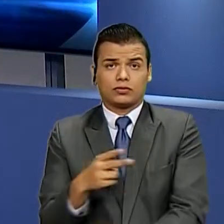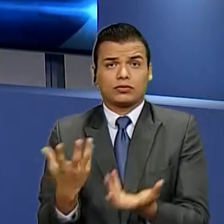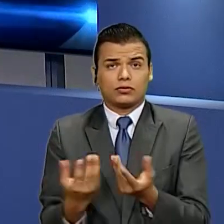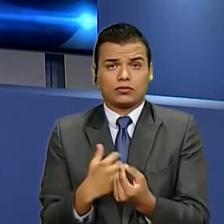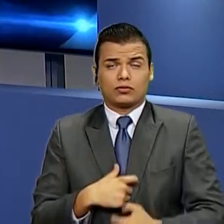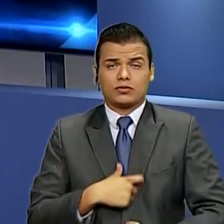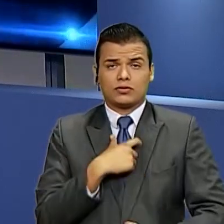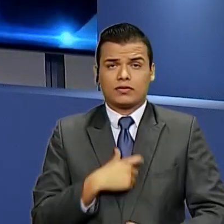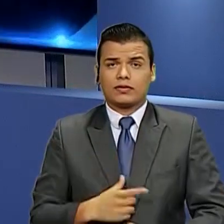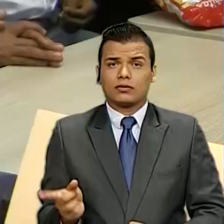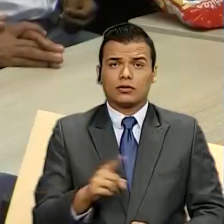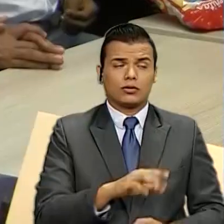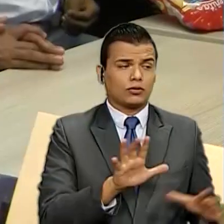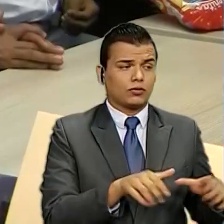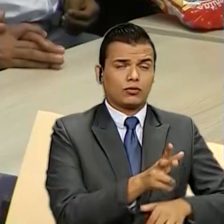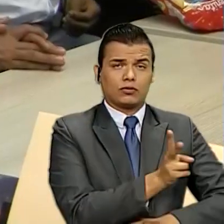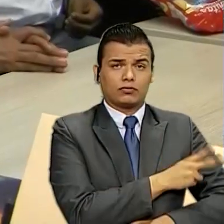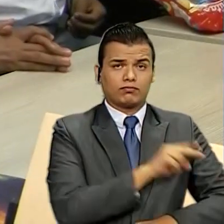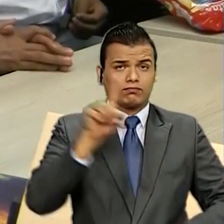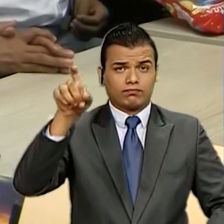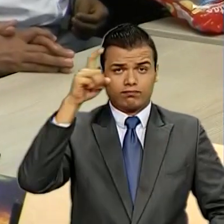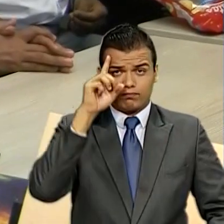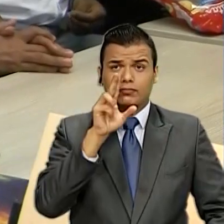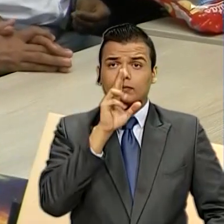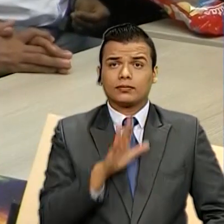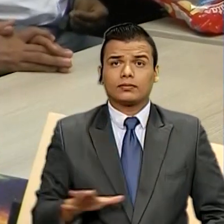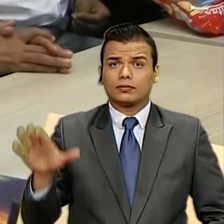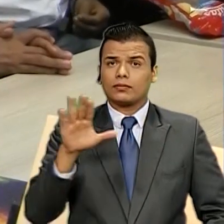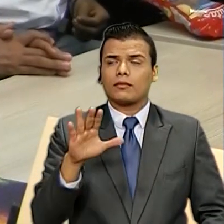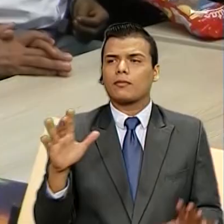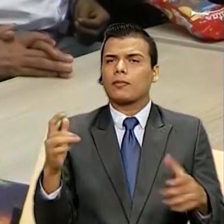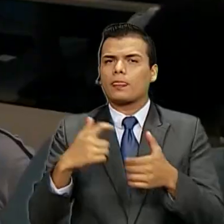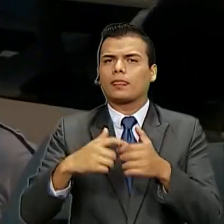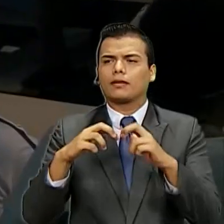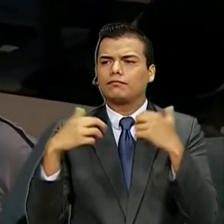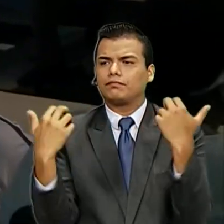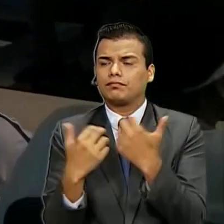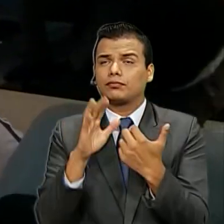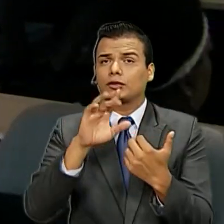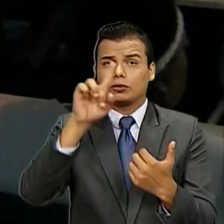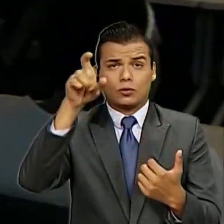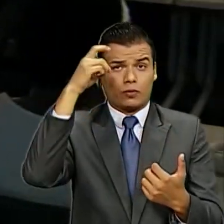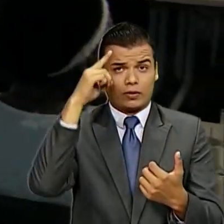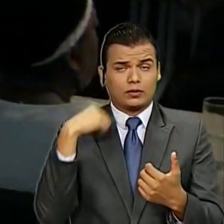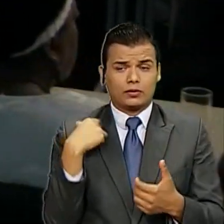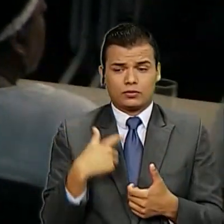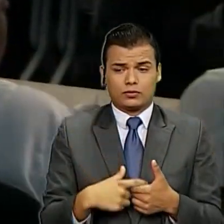cívico y la Comisión del Gobierno Nacional. Entre los integrantes del Gabinete Nacional,